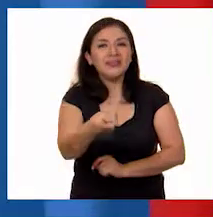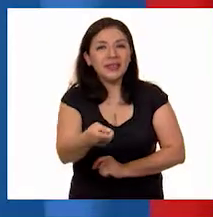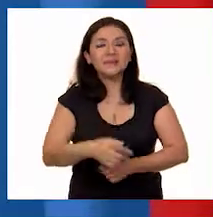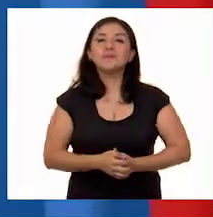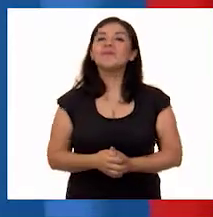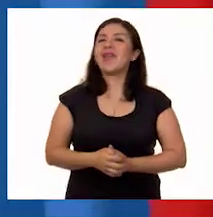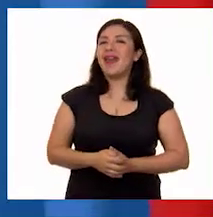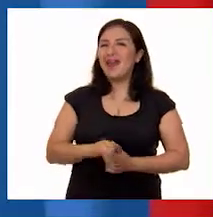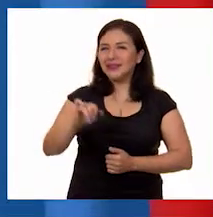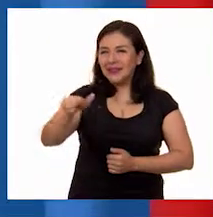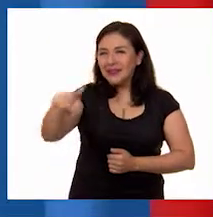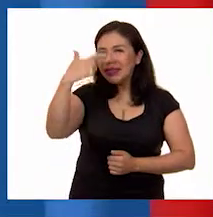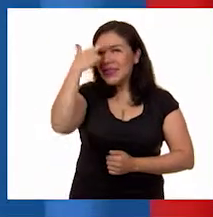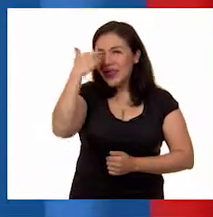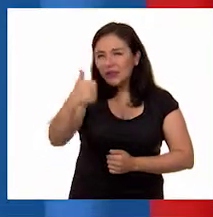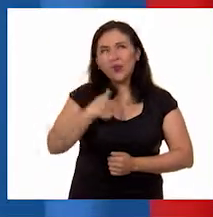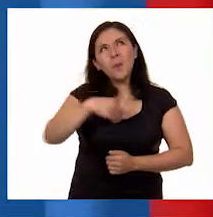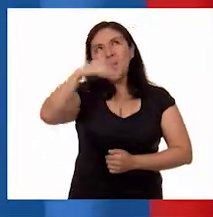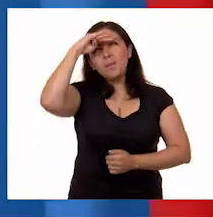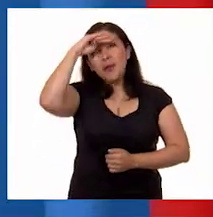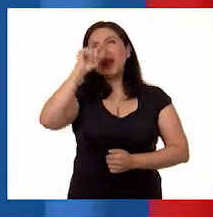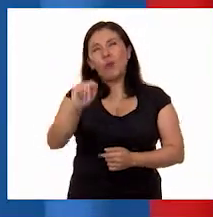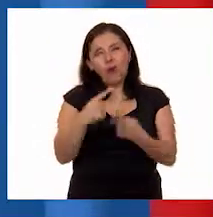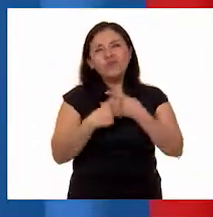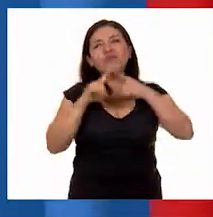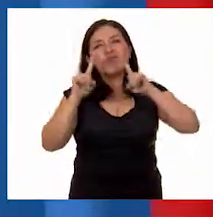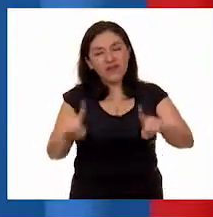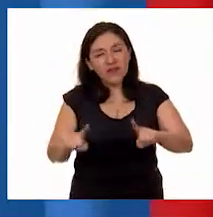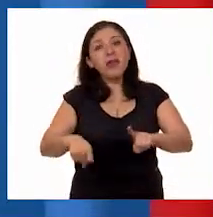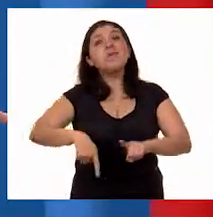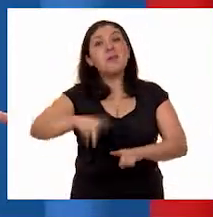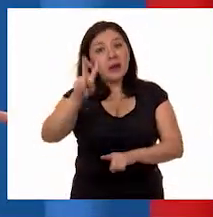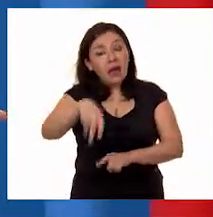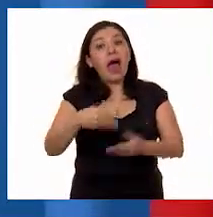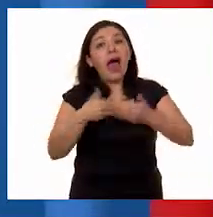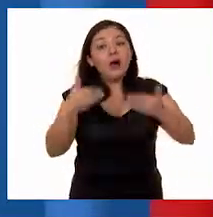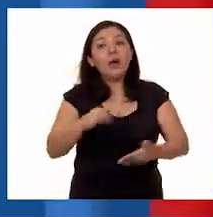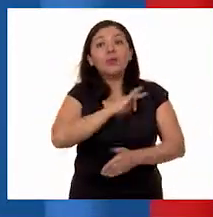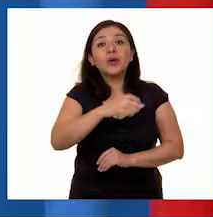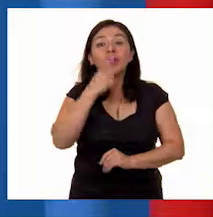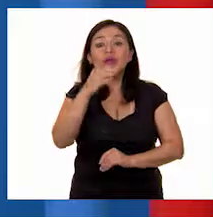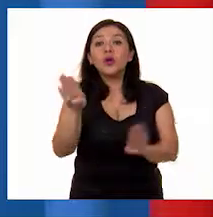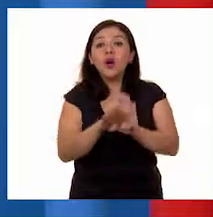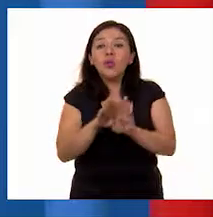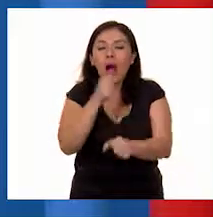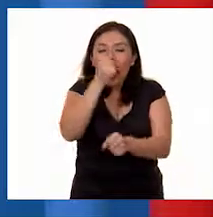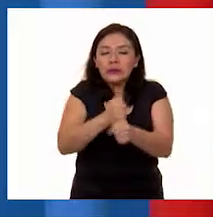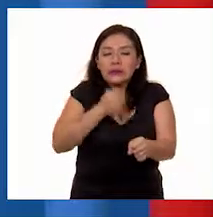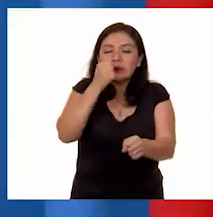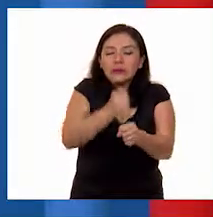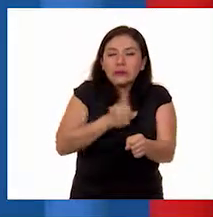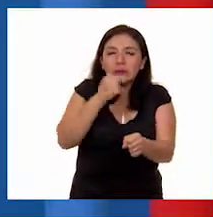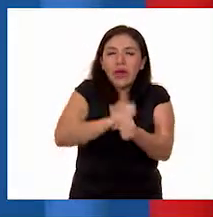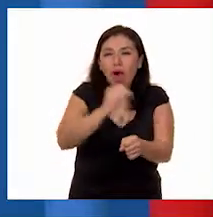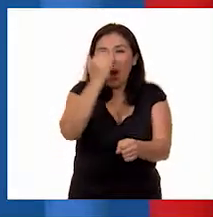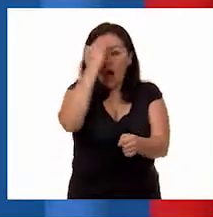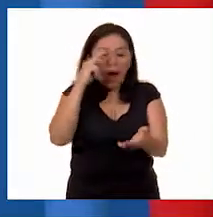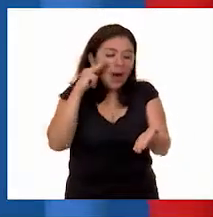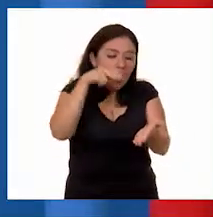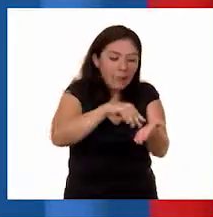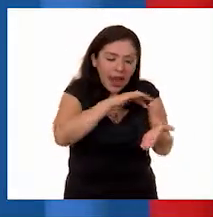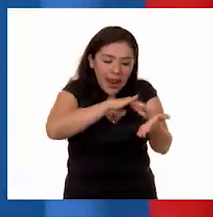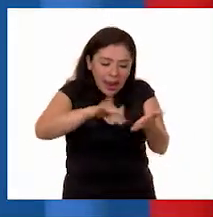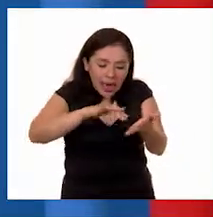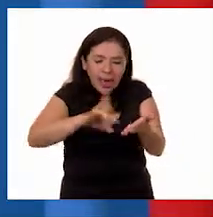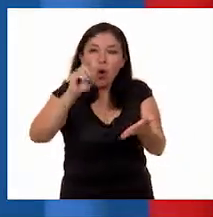Ah, tienes toda la razón, no lo había visto de esa manera. Así es que podemos decir que practicar el análisis tanto de lo que leemos